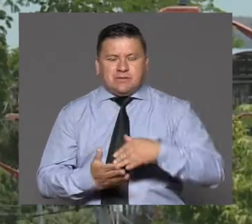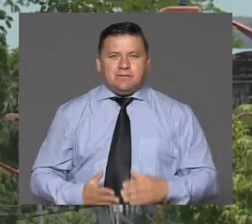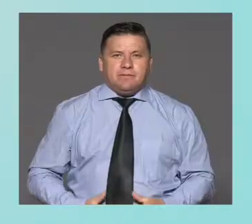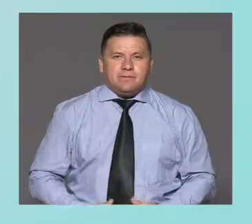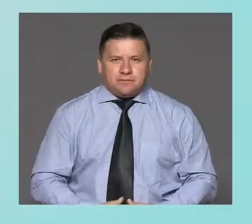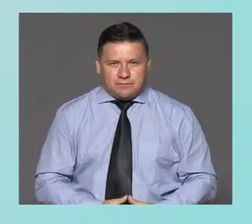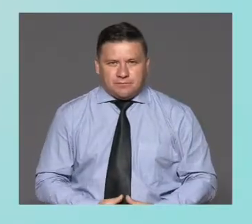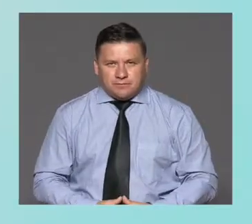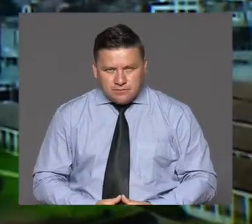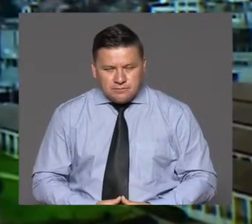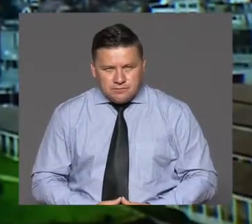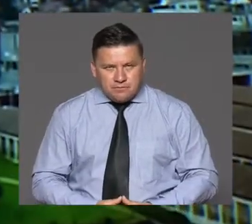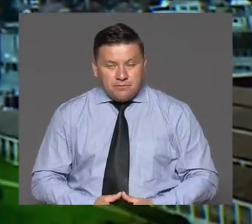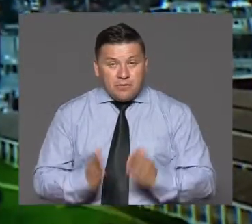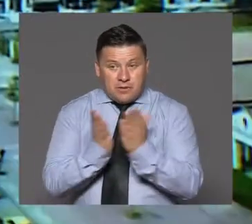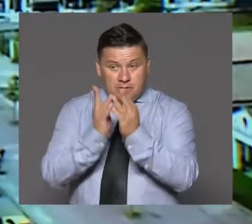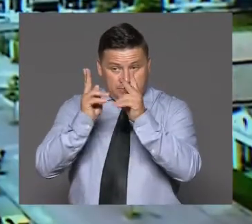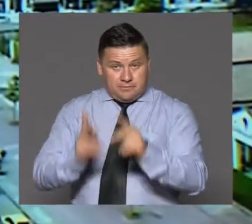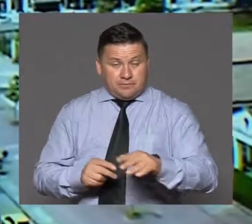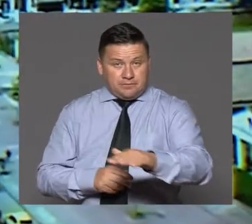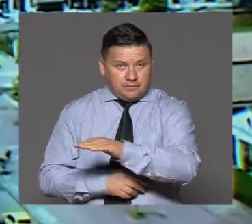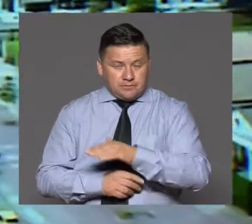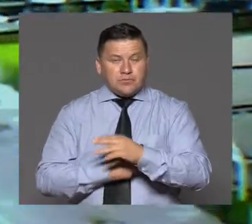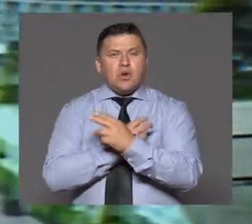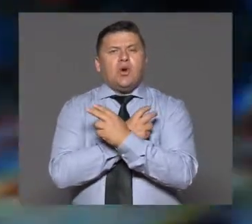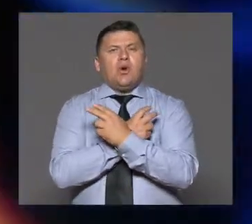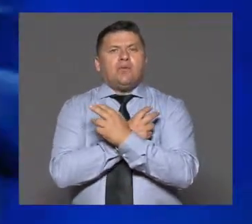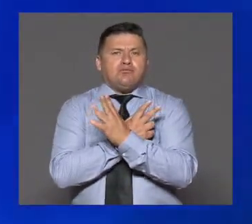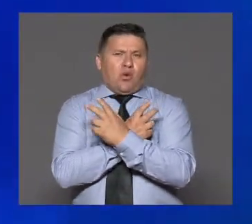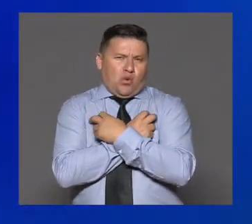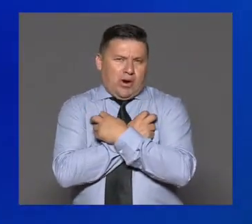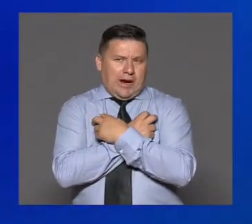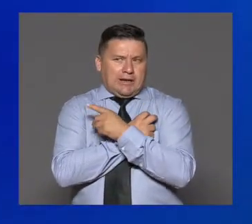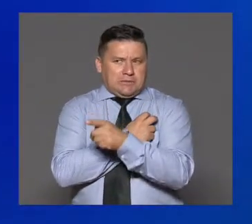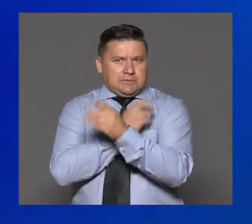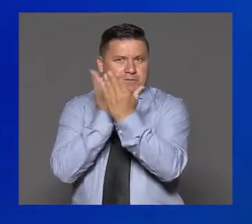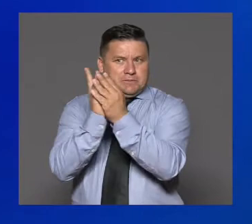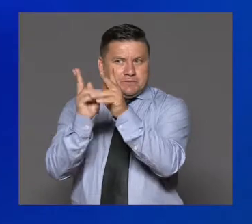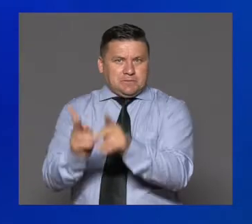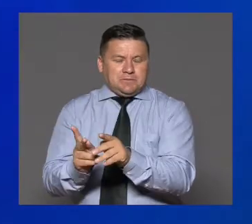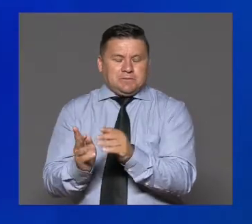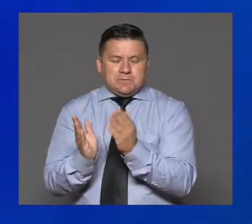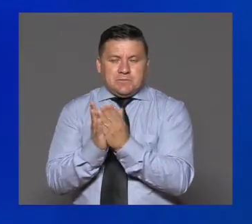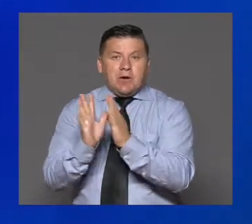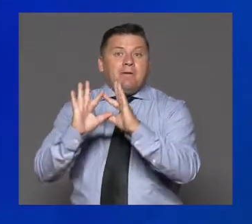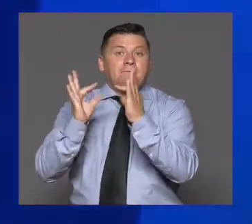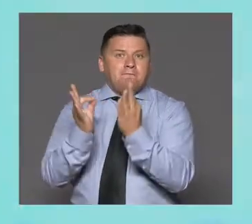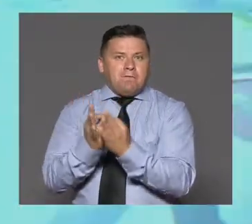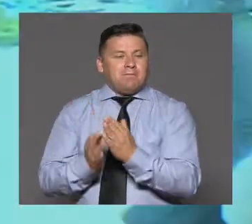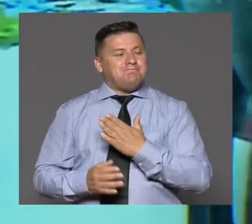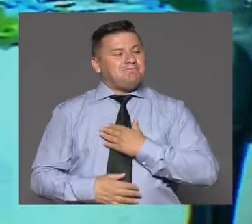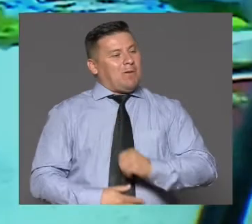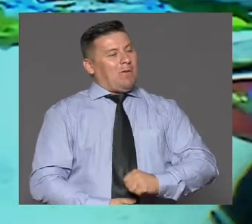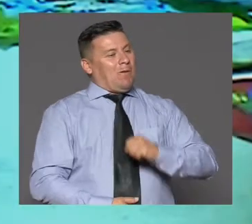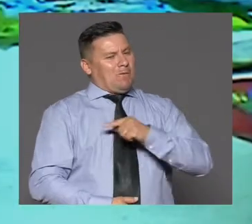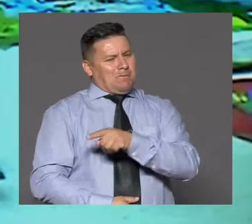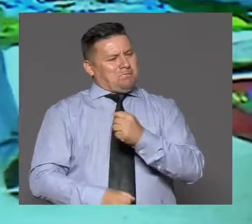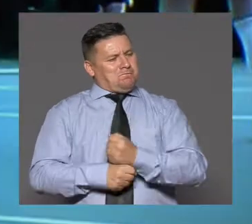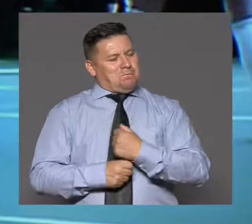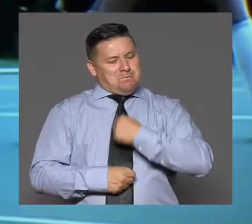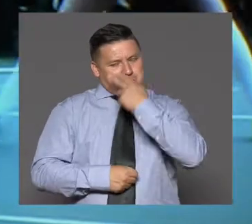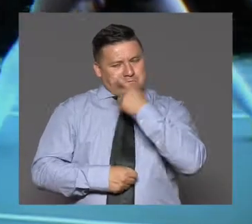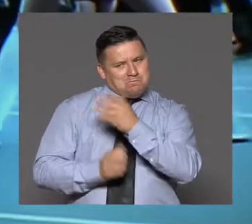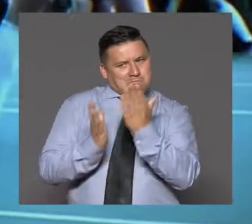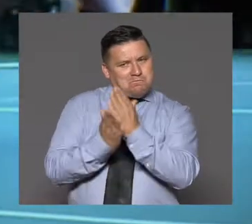país. Un estudiante de la Territorial Huila es sinónimo de espíritu académico. Su familia siente orgullo por su trabajo y nos